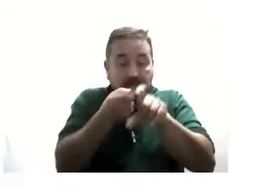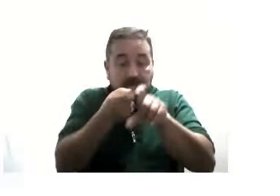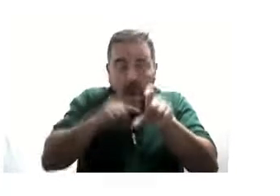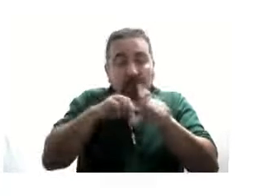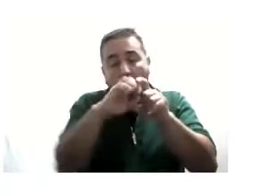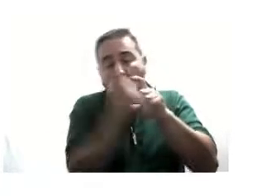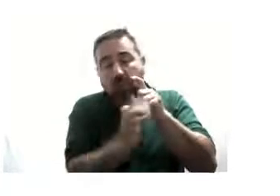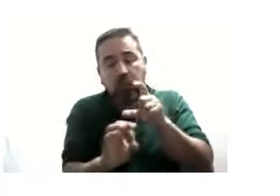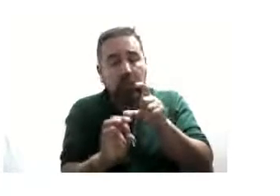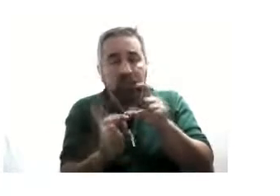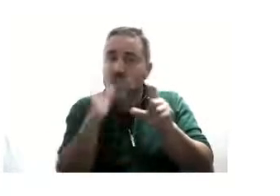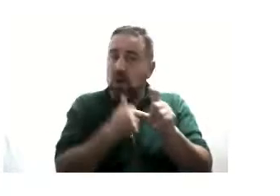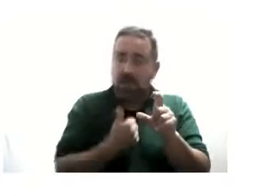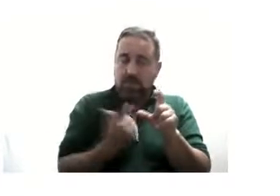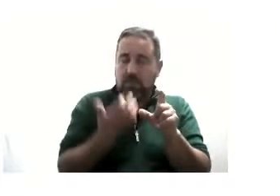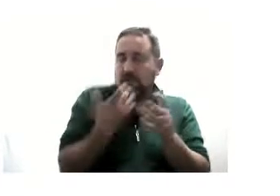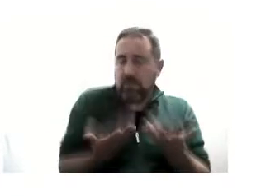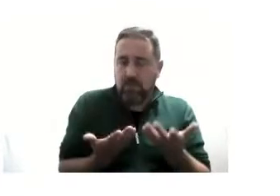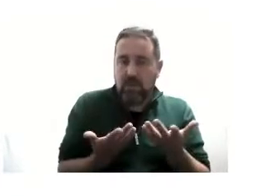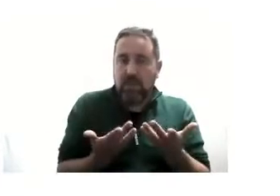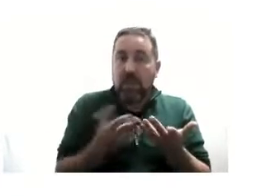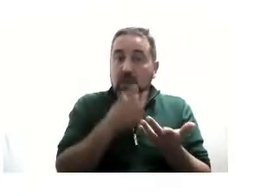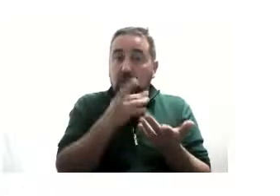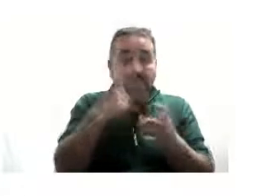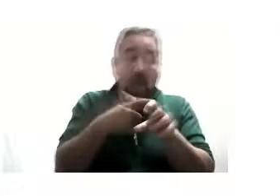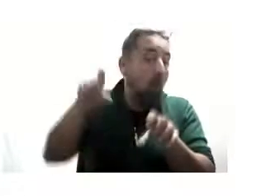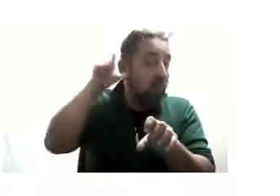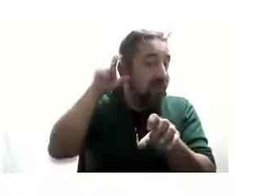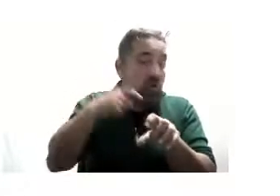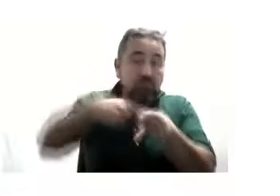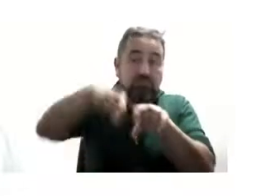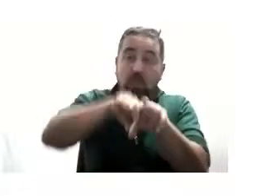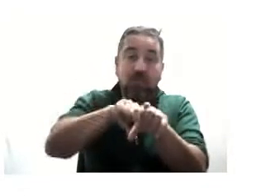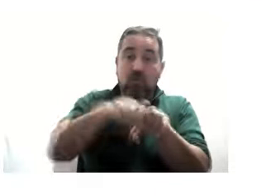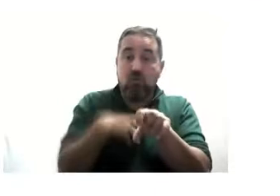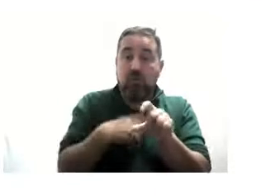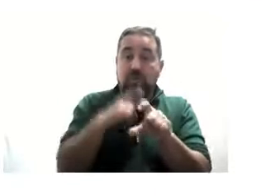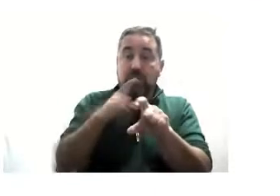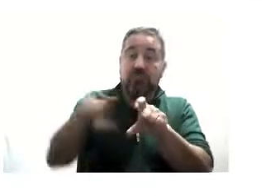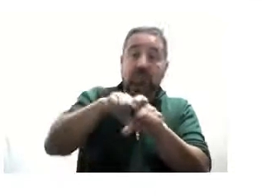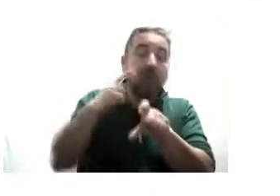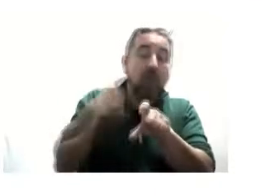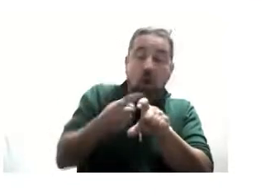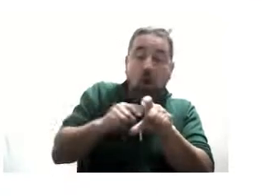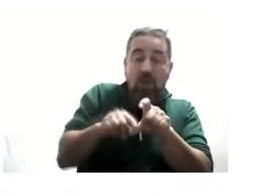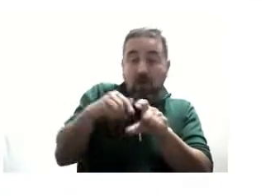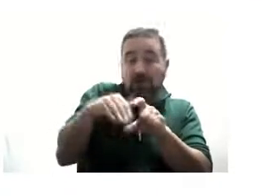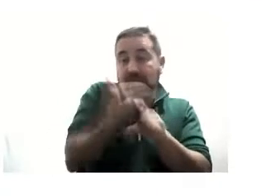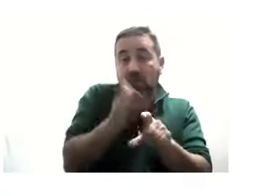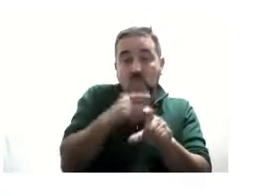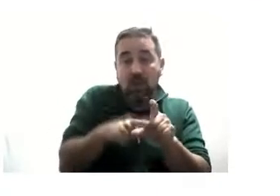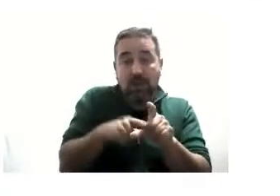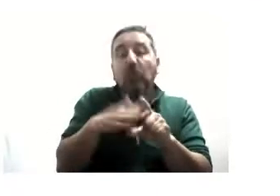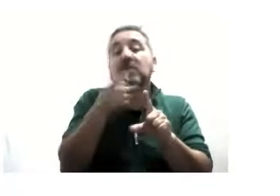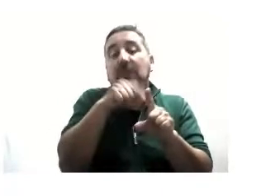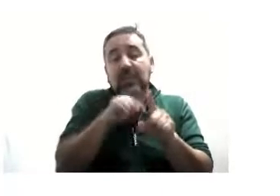auditivo externo. En estas situaciones, lógicamente, no podemos poner un audífono. Si no hay conducto auditivo externo, no podemos poner un audífono. Entonces, aquí la alternativa es colocar un